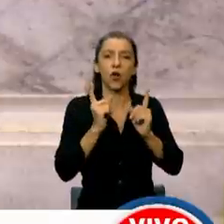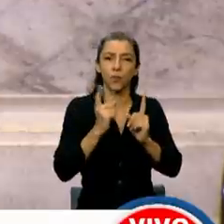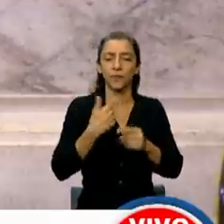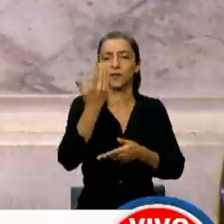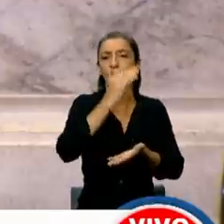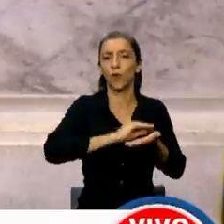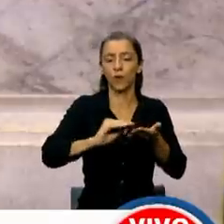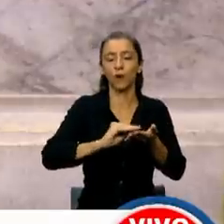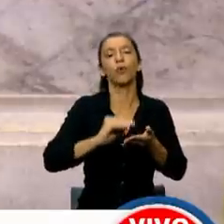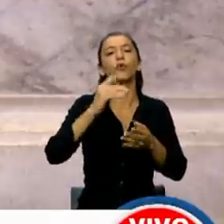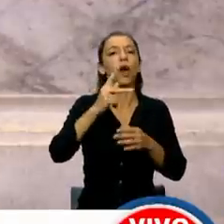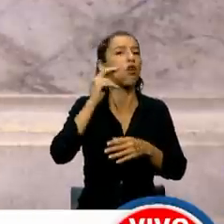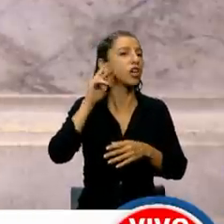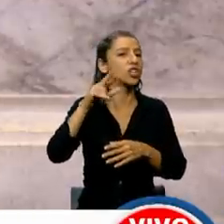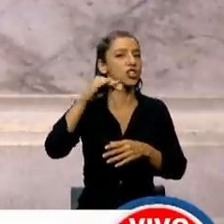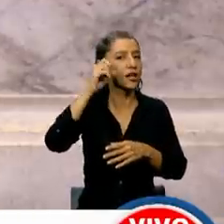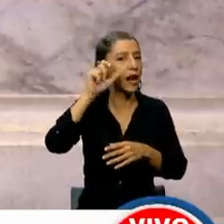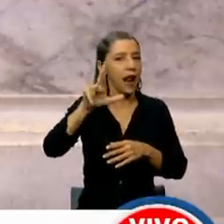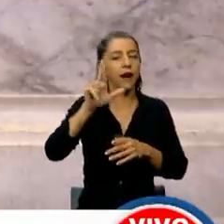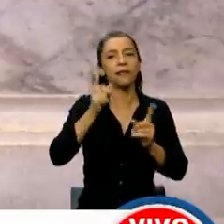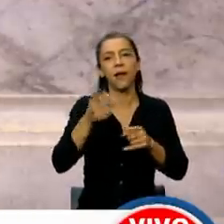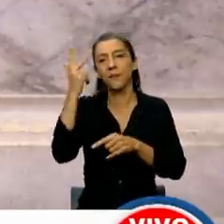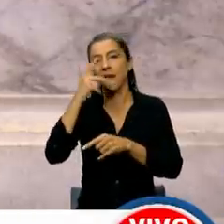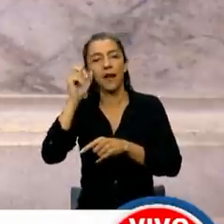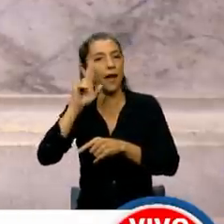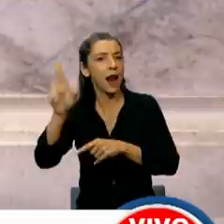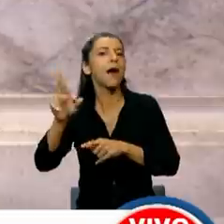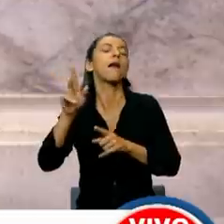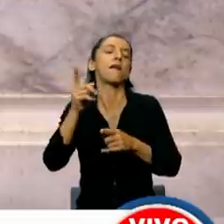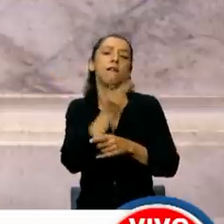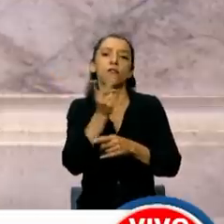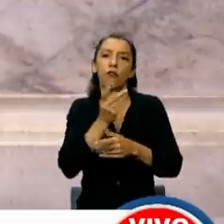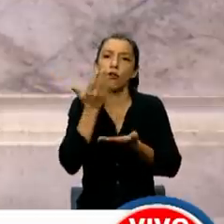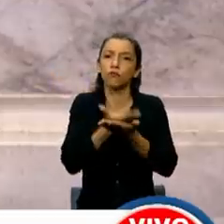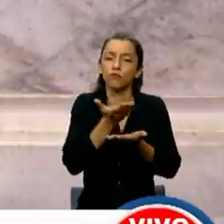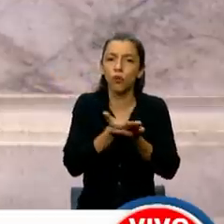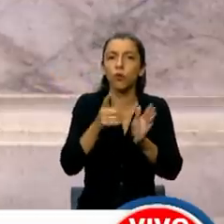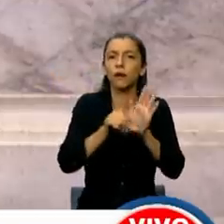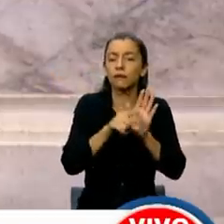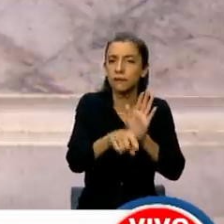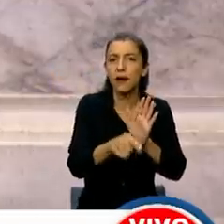kirchner y carlos heller dándole musculatura a todas las políticas que hoy permiten que la argentina